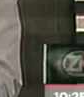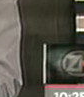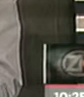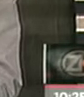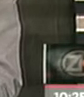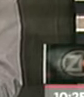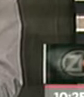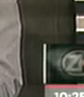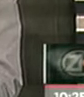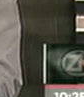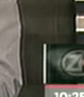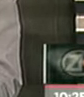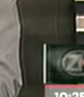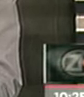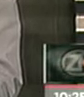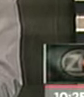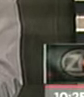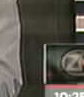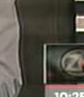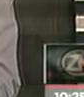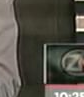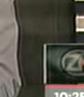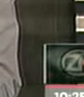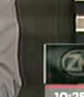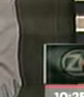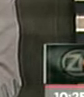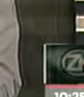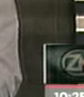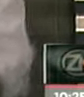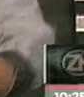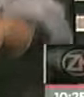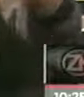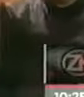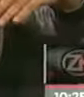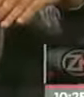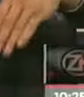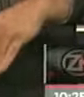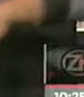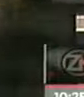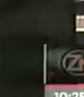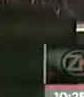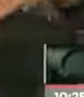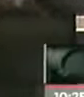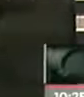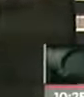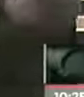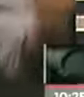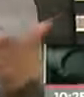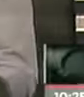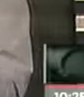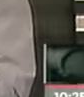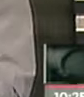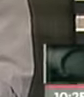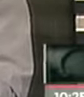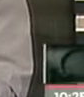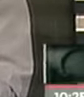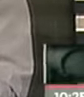siglo XIX con el señor Santander. La obra de traición más